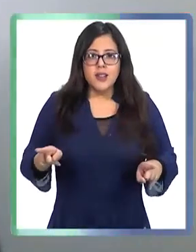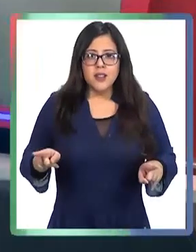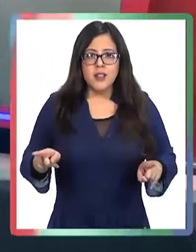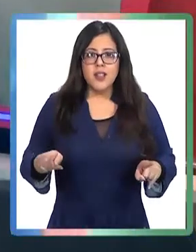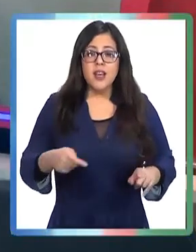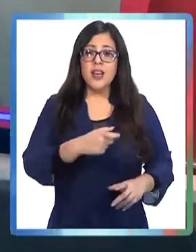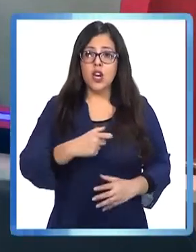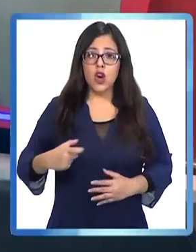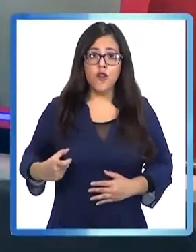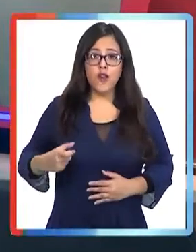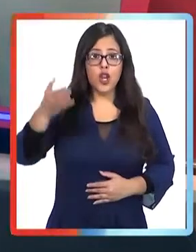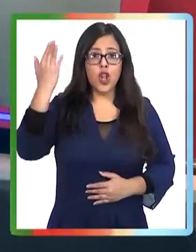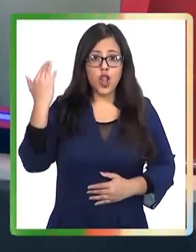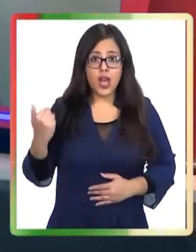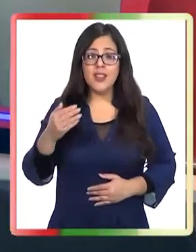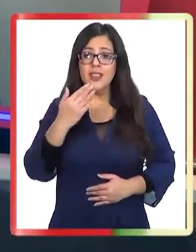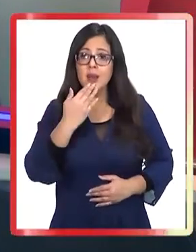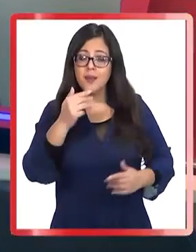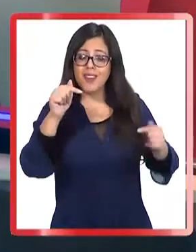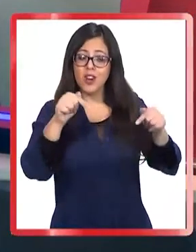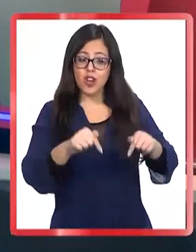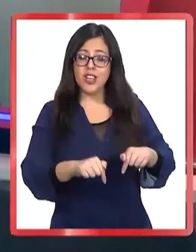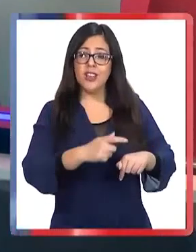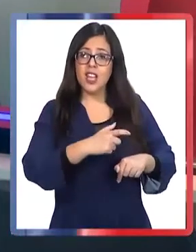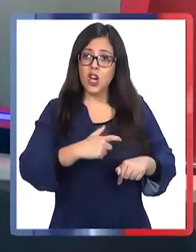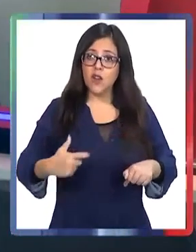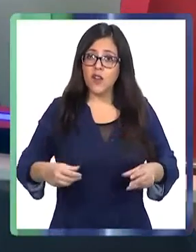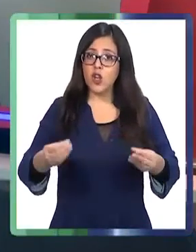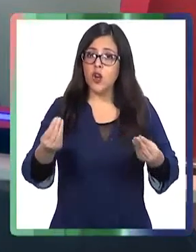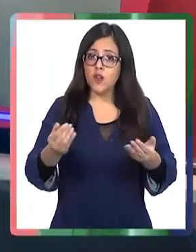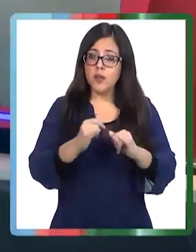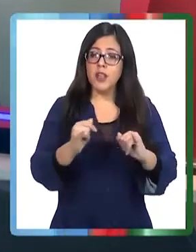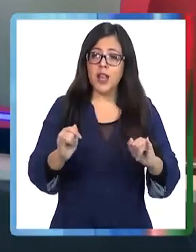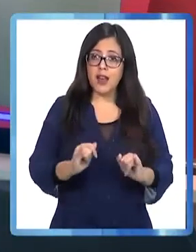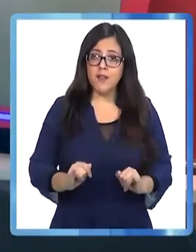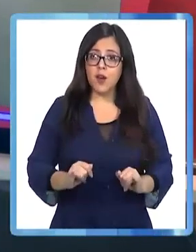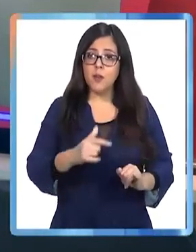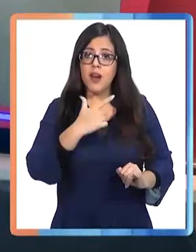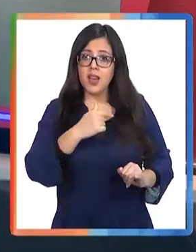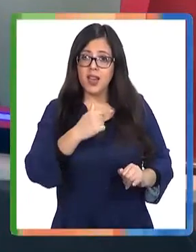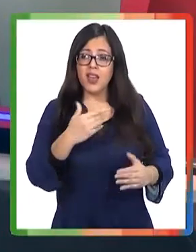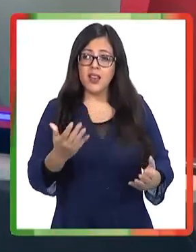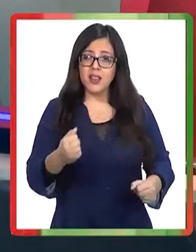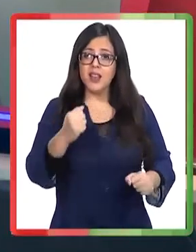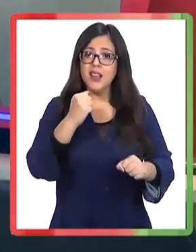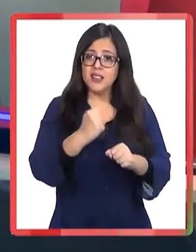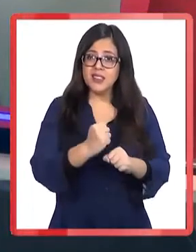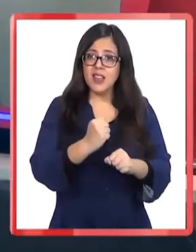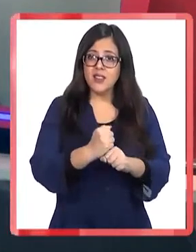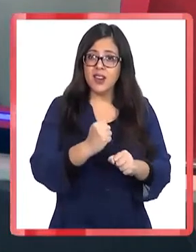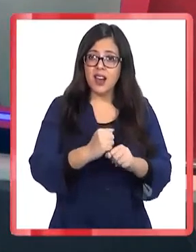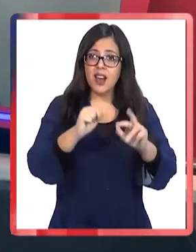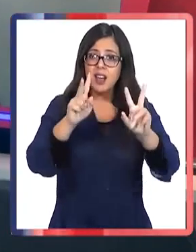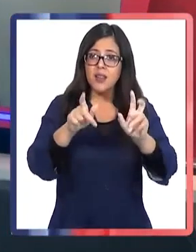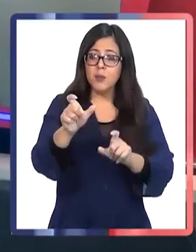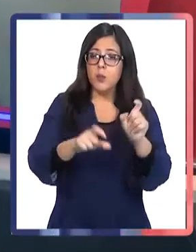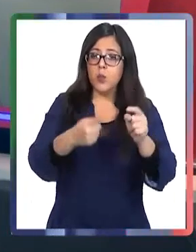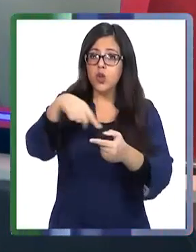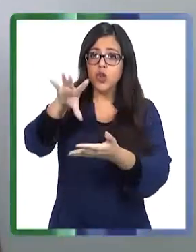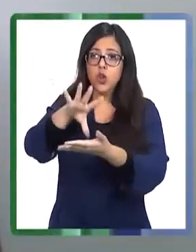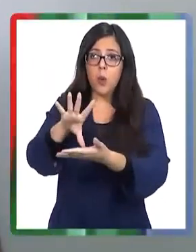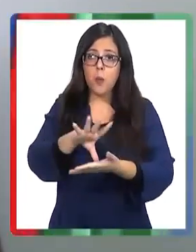diferencia del gobierno anterior, en este gobierno claramente la forma en que se pretende abordar el